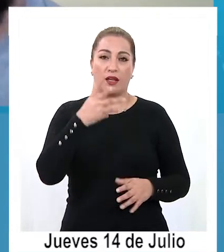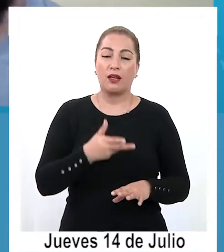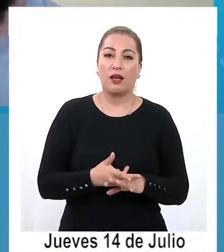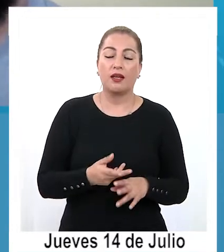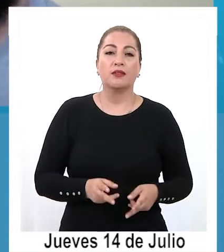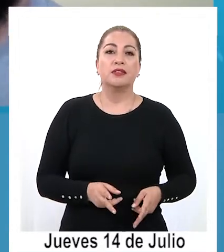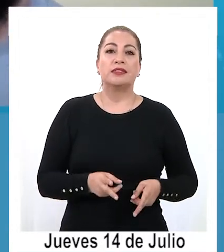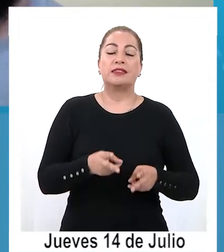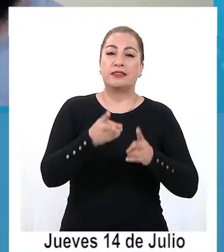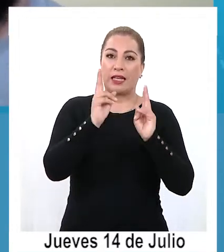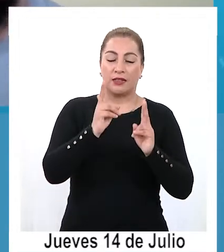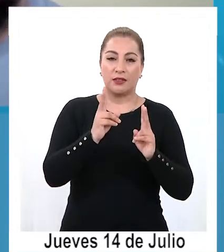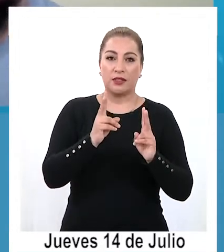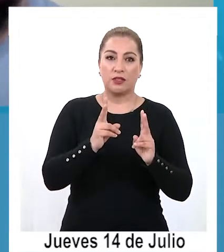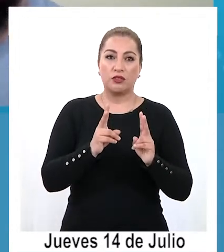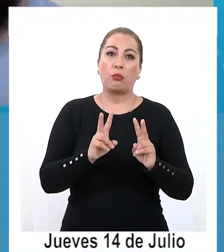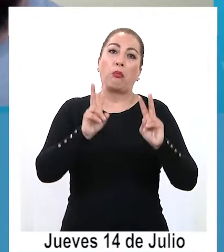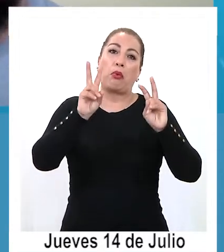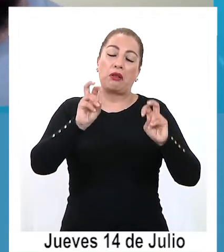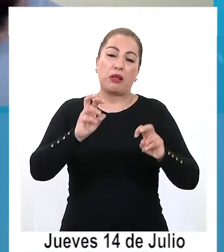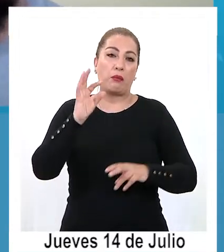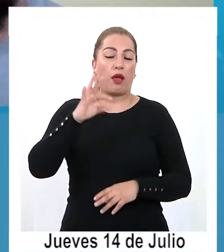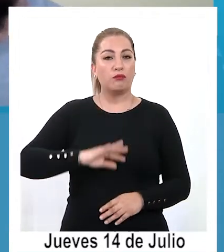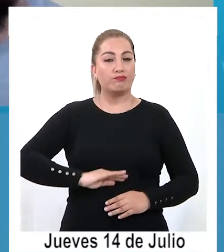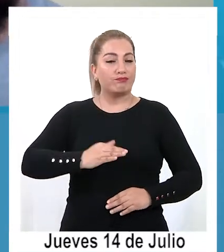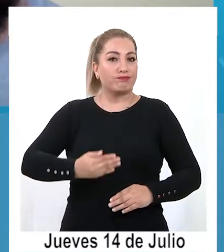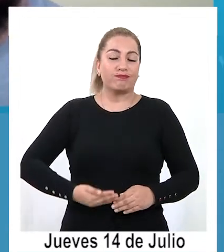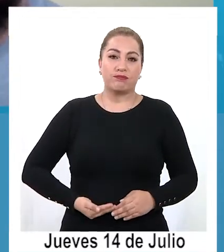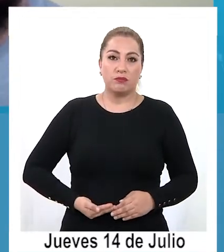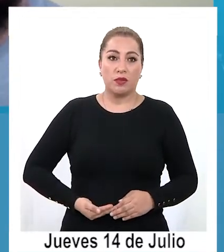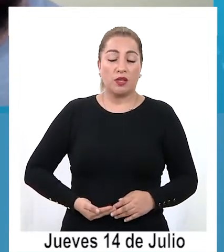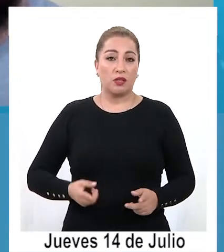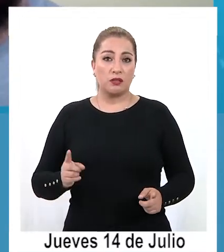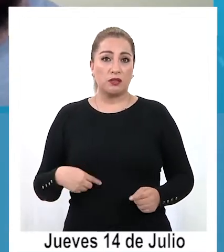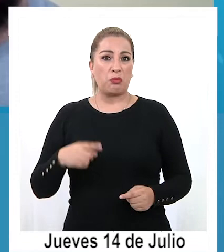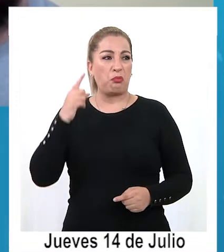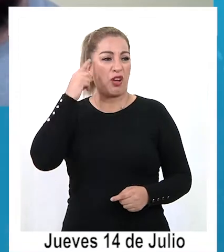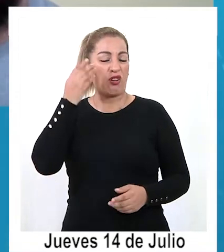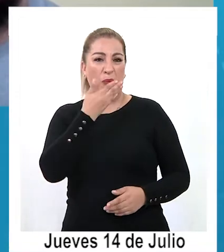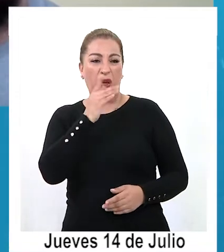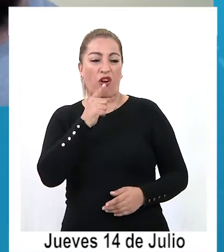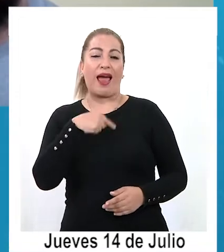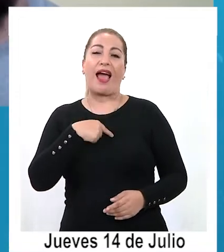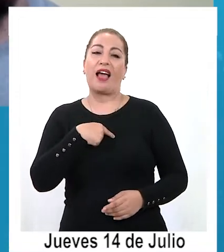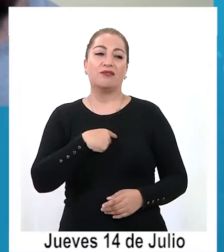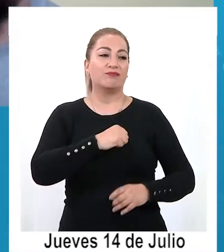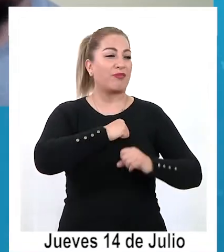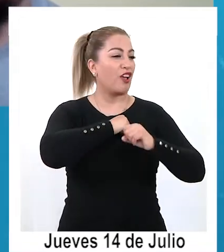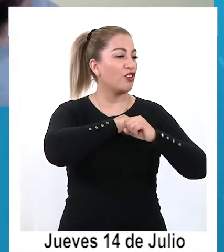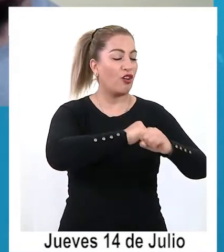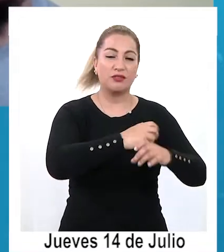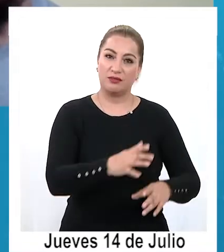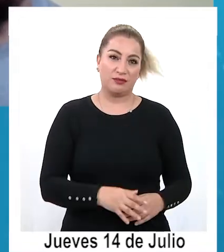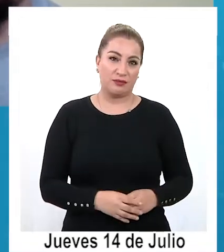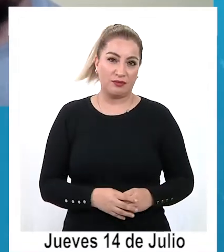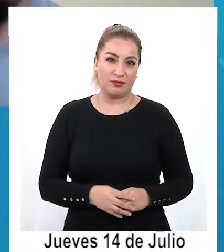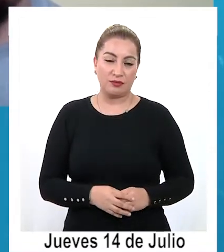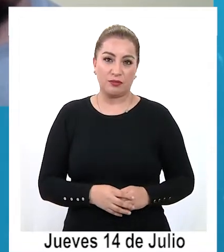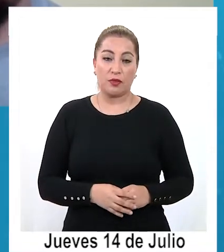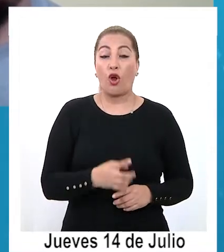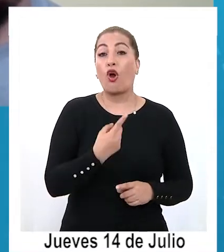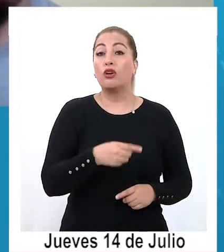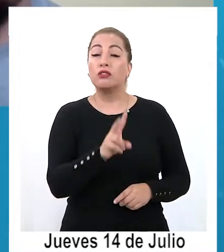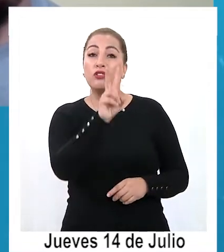existen derechos sexuales y reproductivos y por lo tanto si esto va en contra de mi creencia, yo rechazo. Ese sería como uno de los principales argumentos. Otro